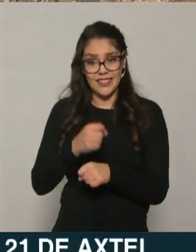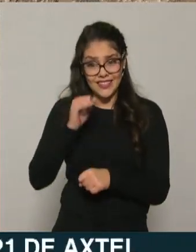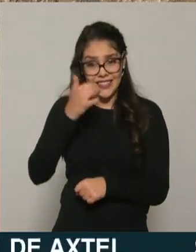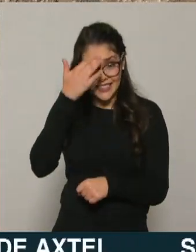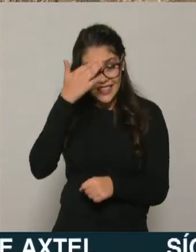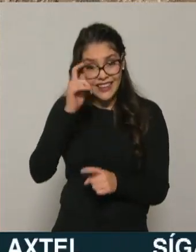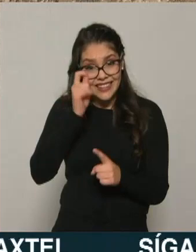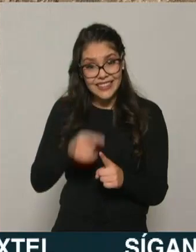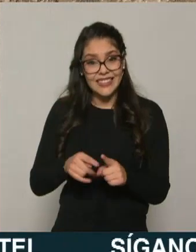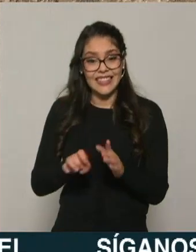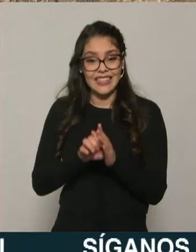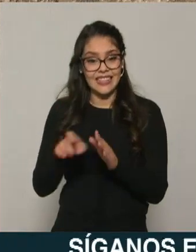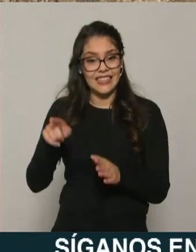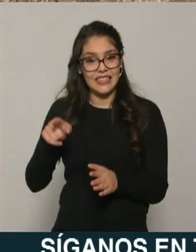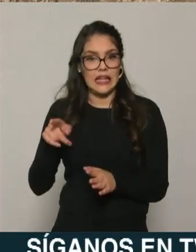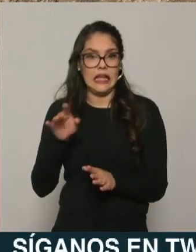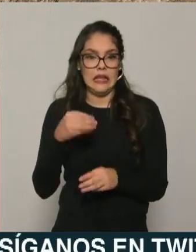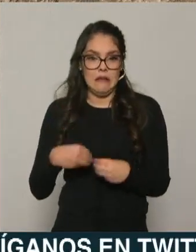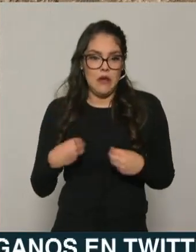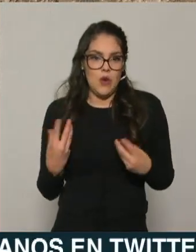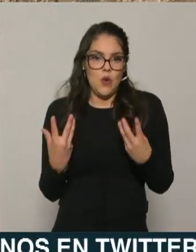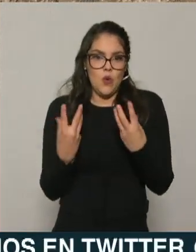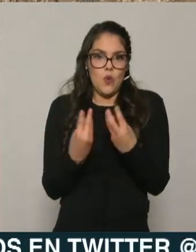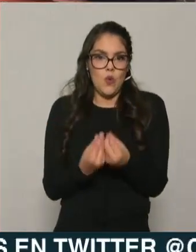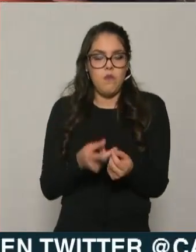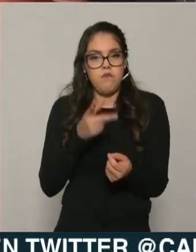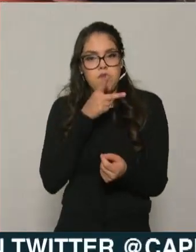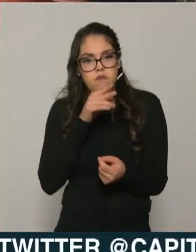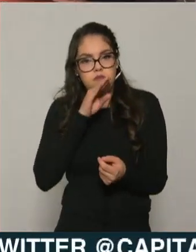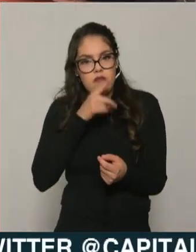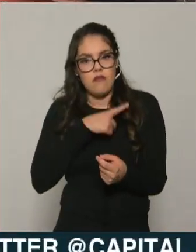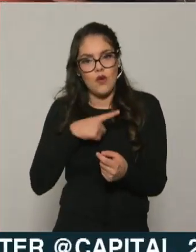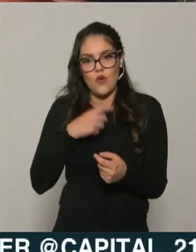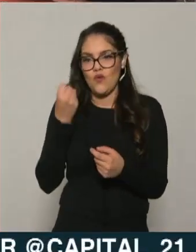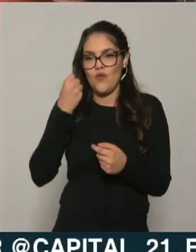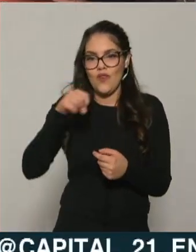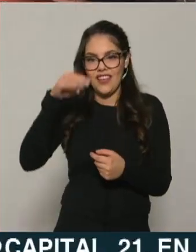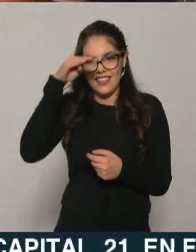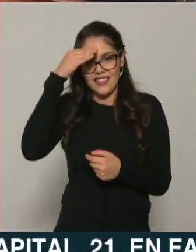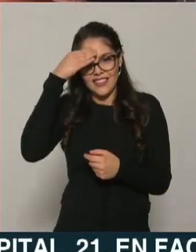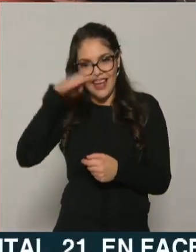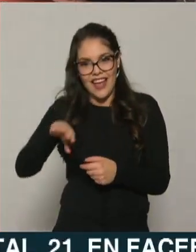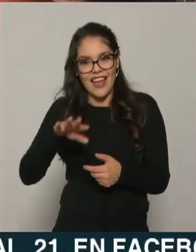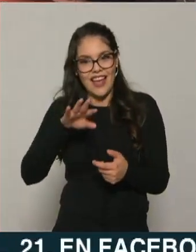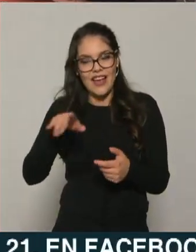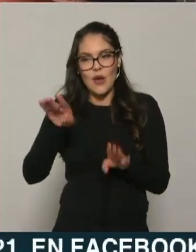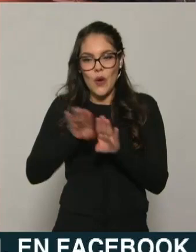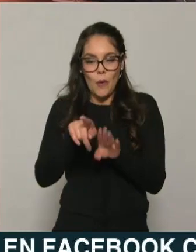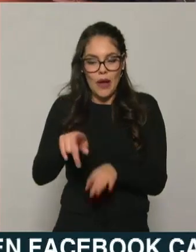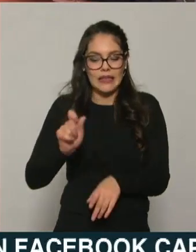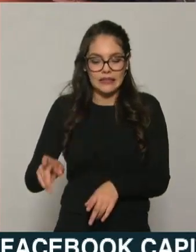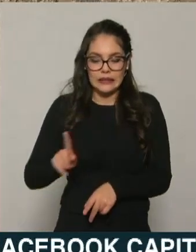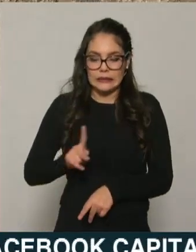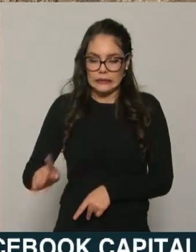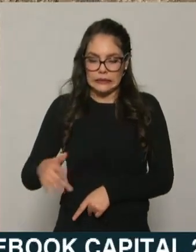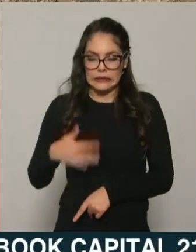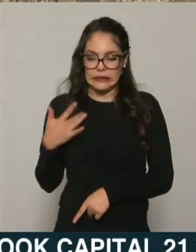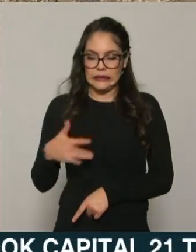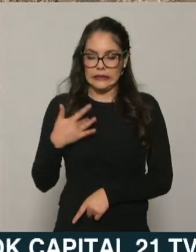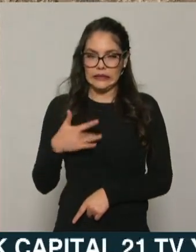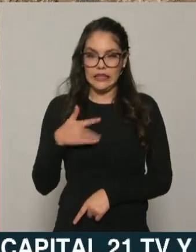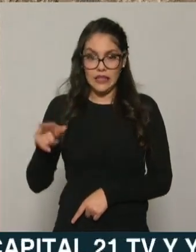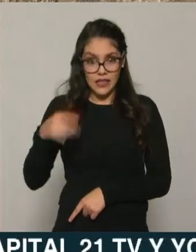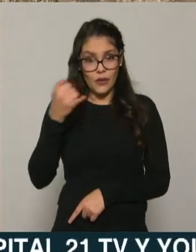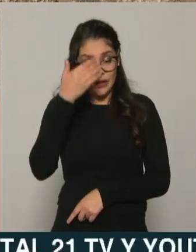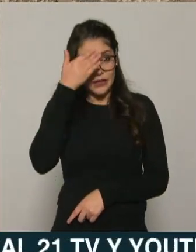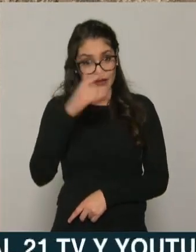lo que representa. Tú que vives con ella, finalmente, bueno, los padres pues tenemos la habilidad de saber leer pues lo que piensan y lo que sienten nuestros hijos. Ella sabe